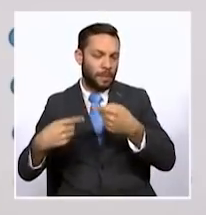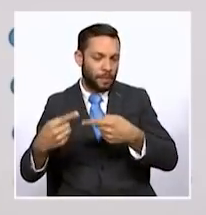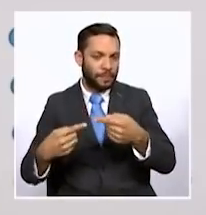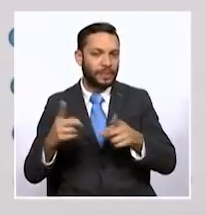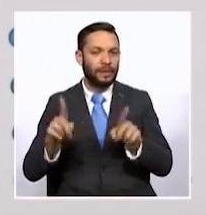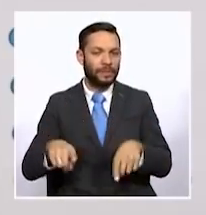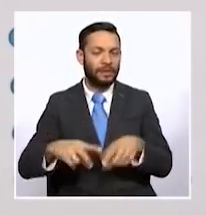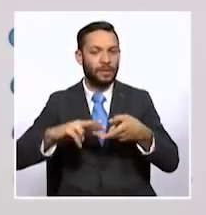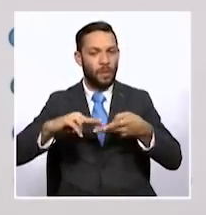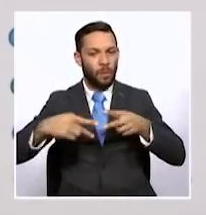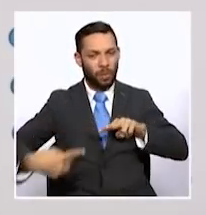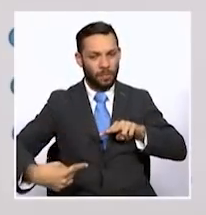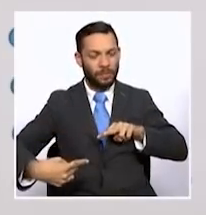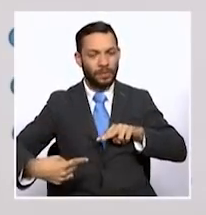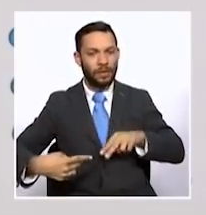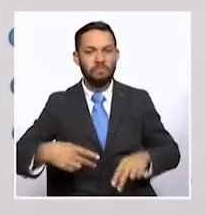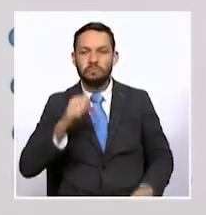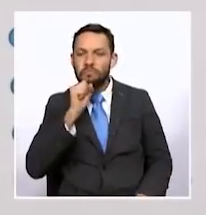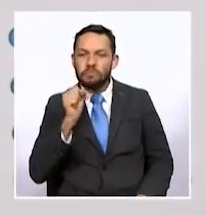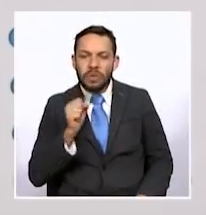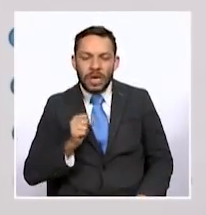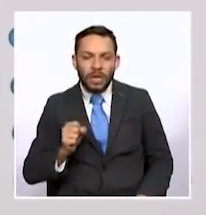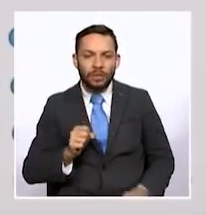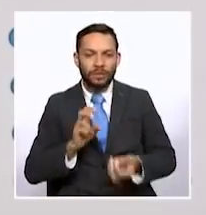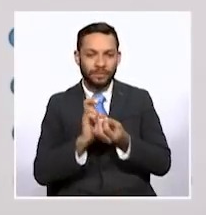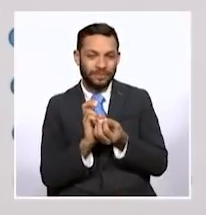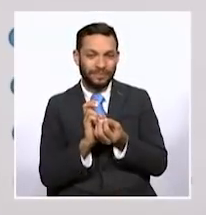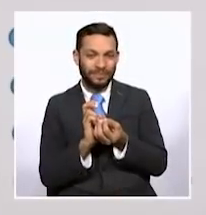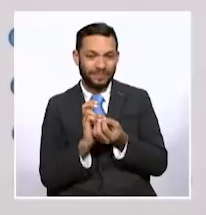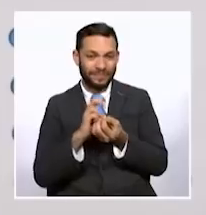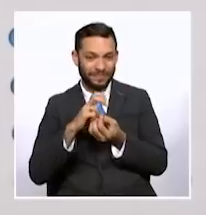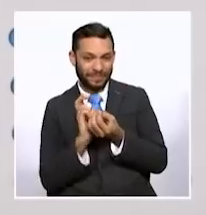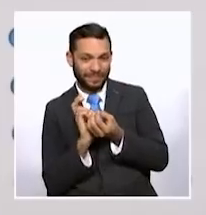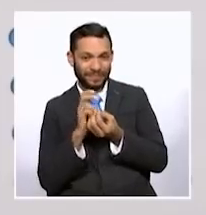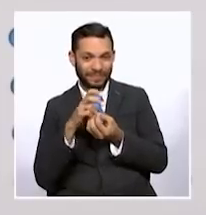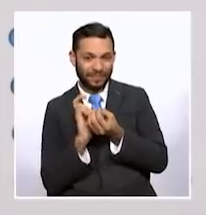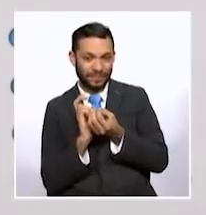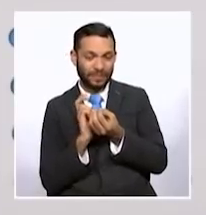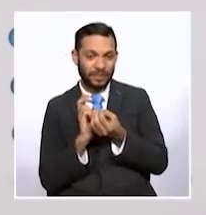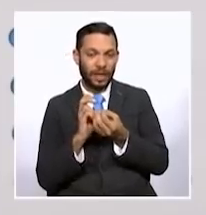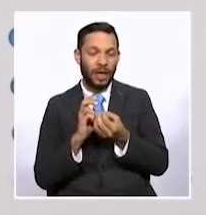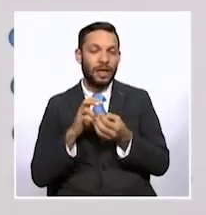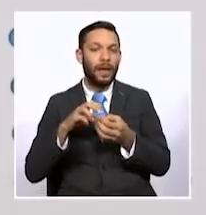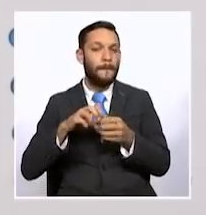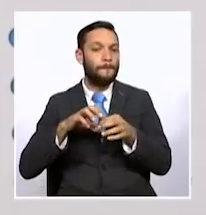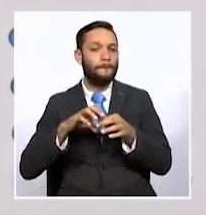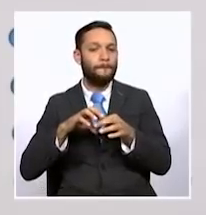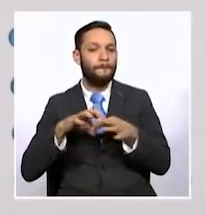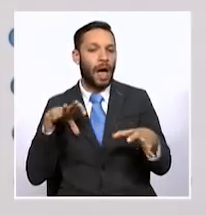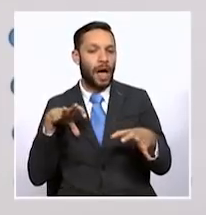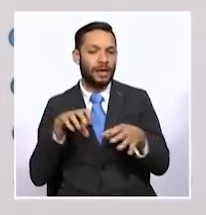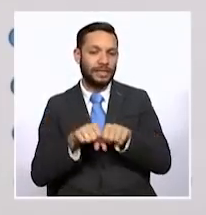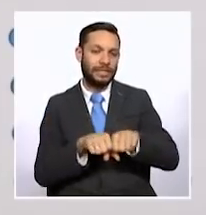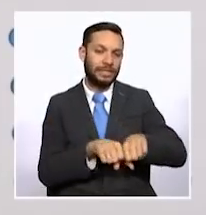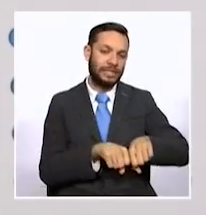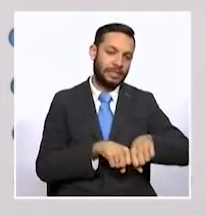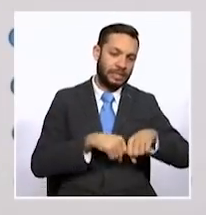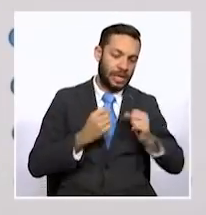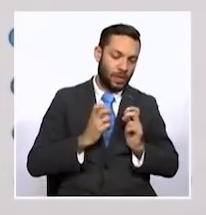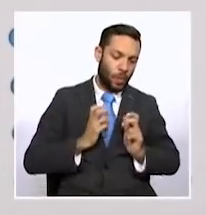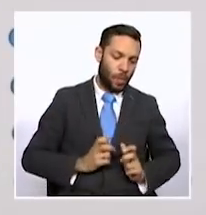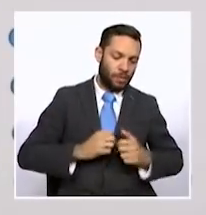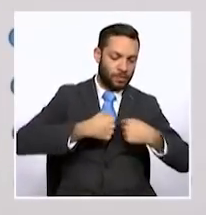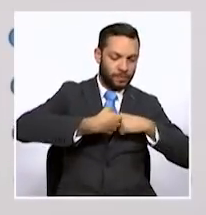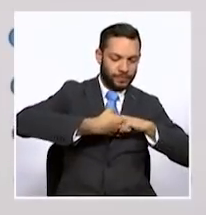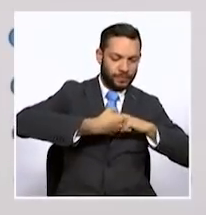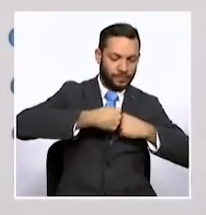años. Este soporte que genera el menisco se va generando una deshidratación, y esa deshidratación que genera empieza a generar como fisuras a nivel